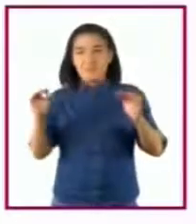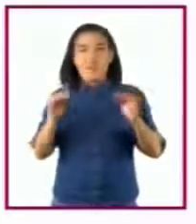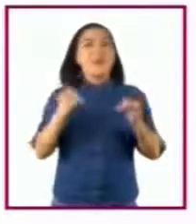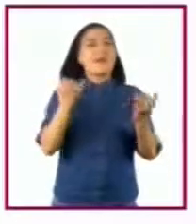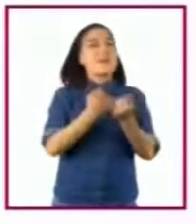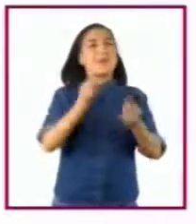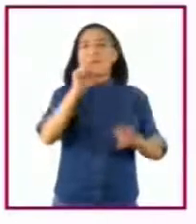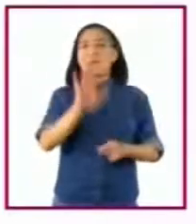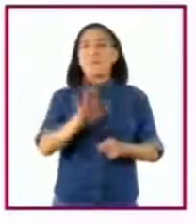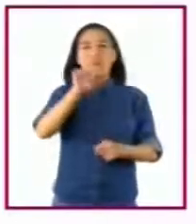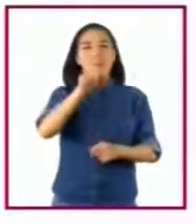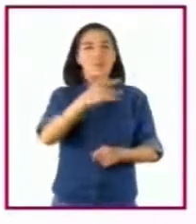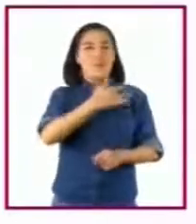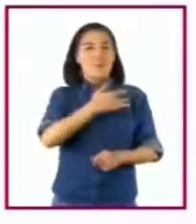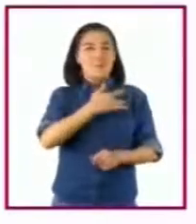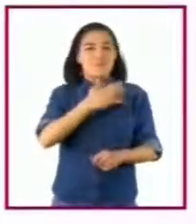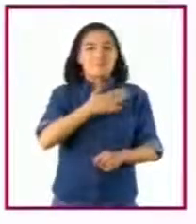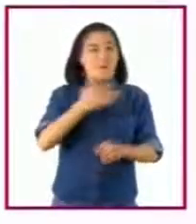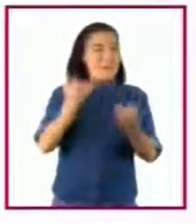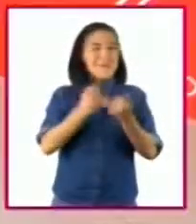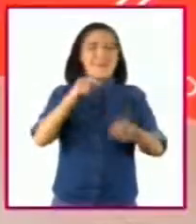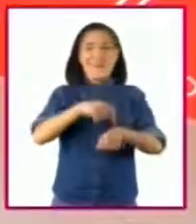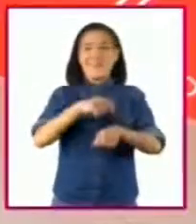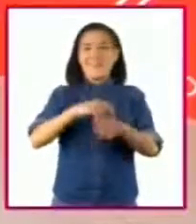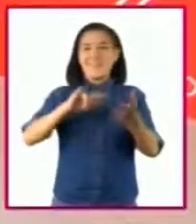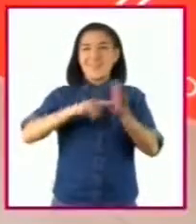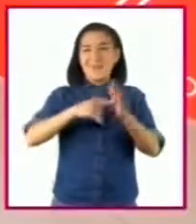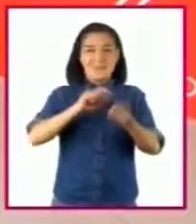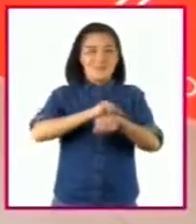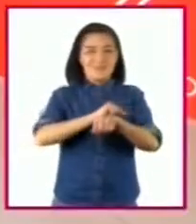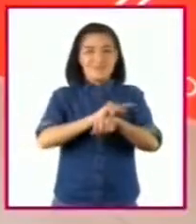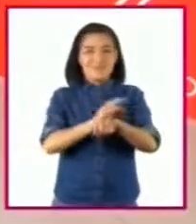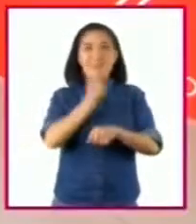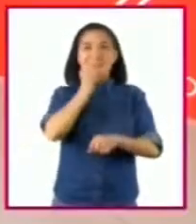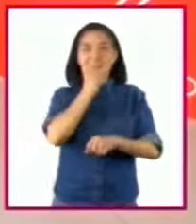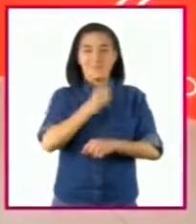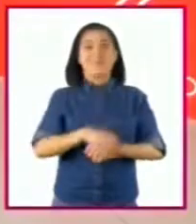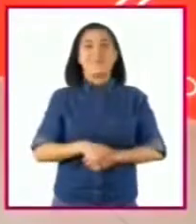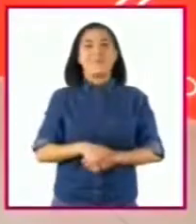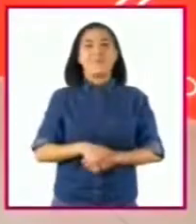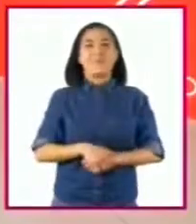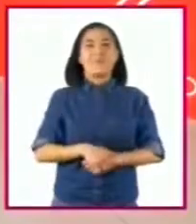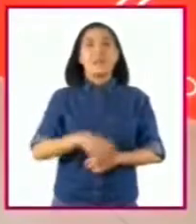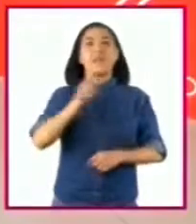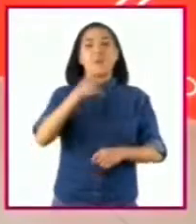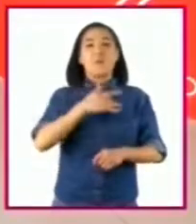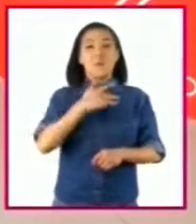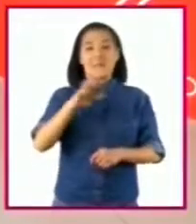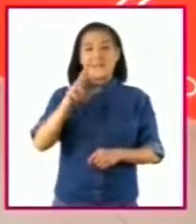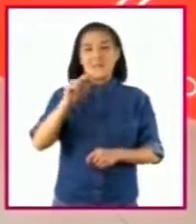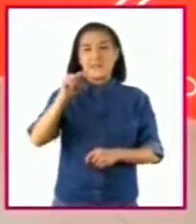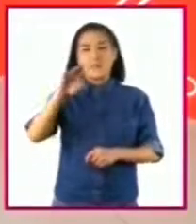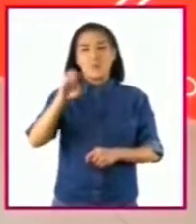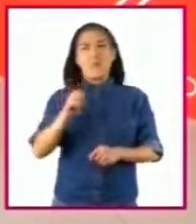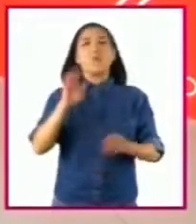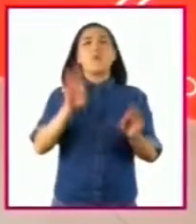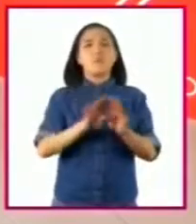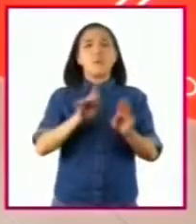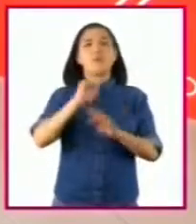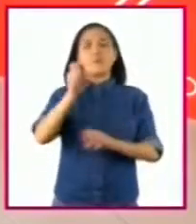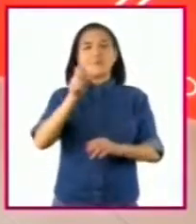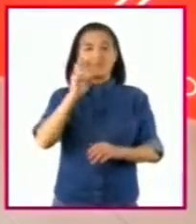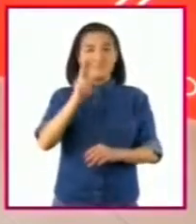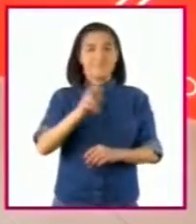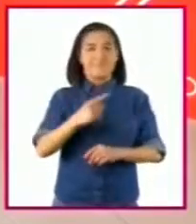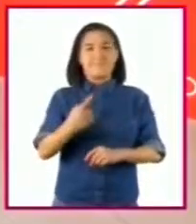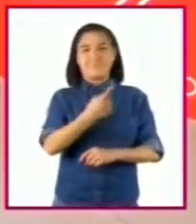nuestro corazón o el segundero de un reloj. El ritmo lo podemos llevar mediante palmas de esta